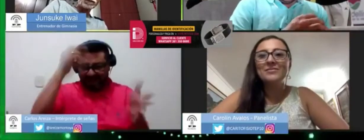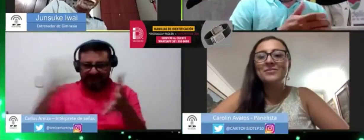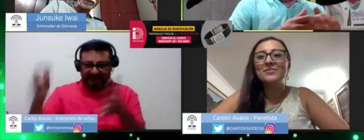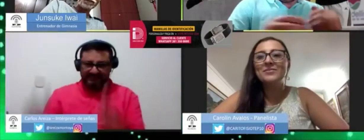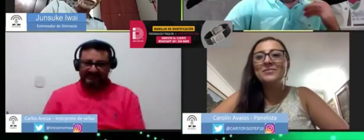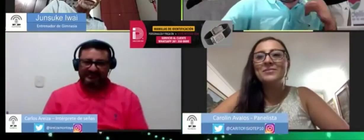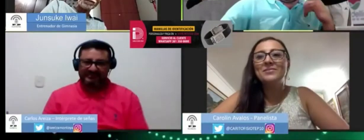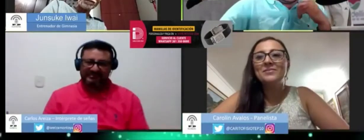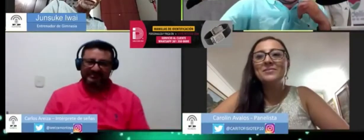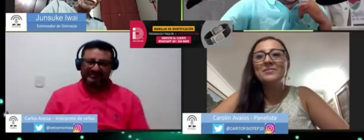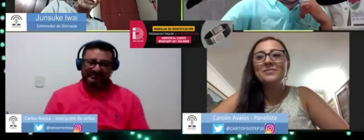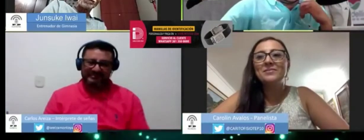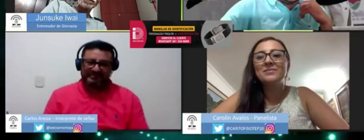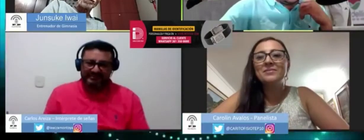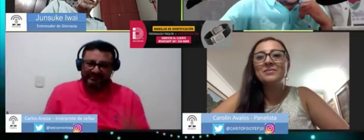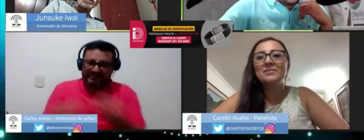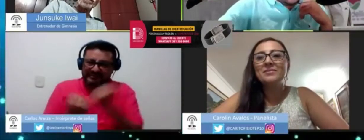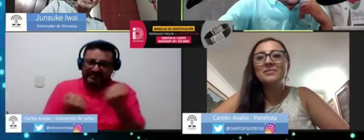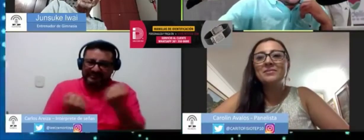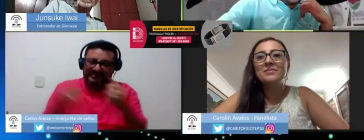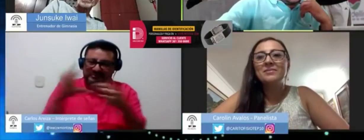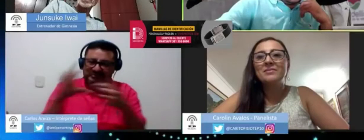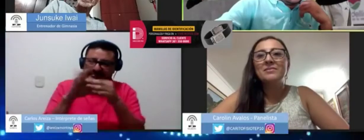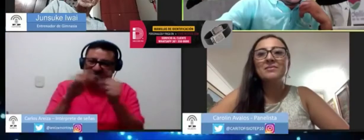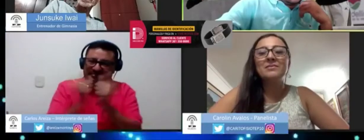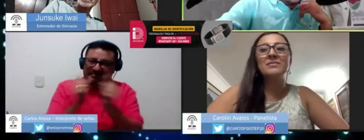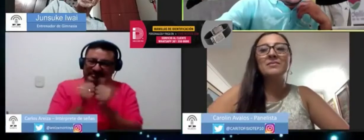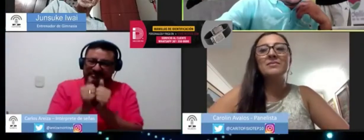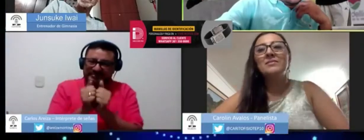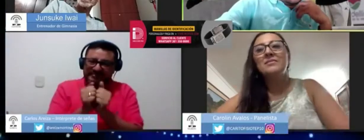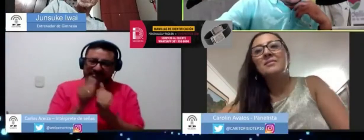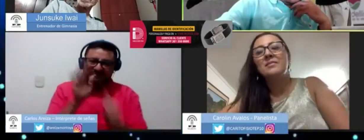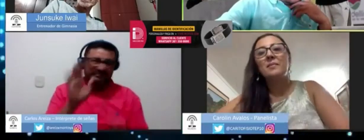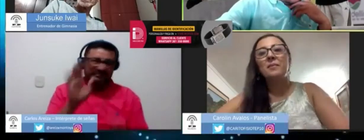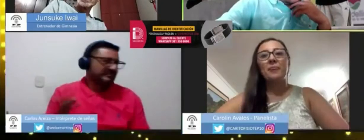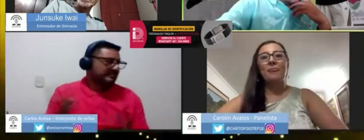esos conceptos suyos? ¿Cómo?